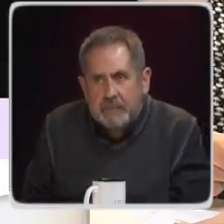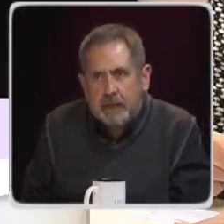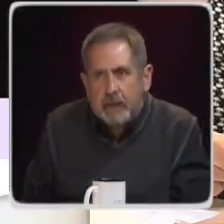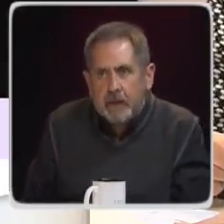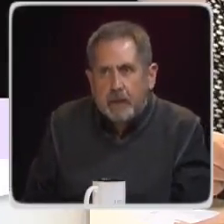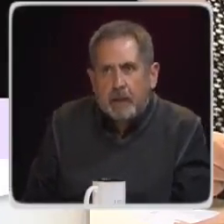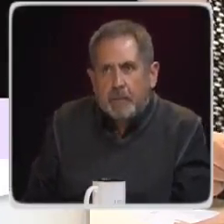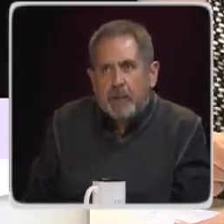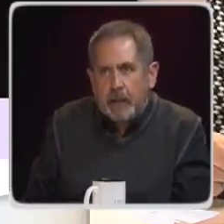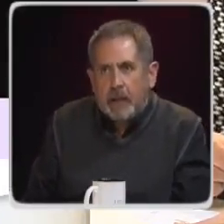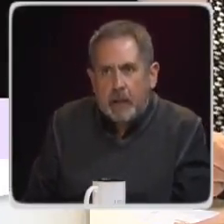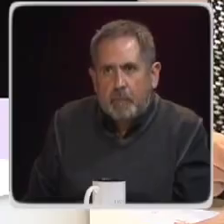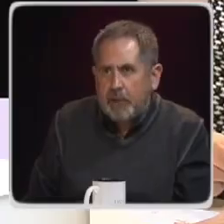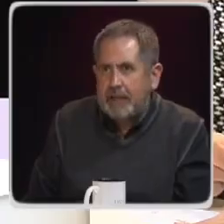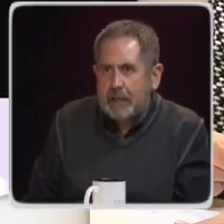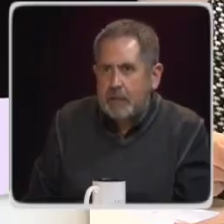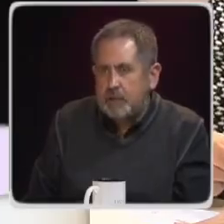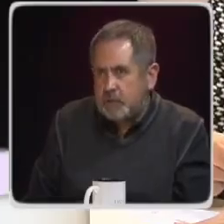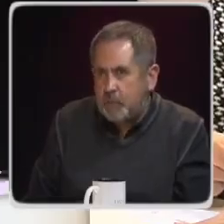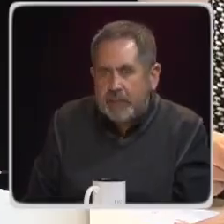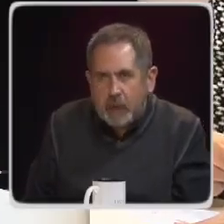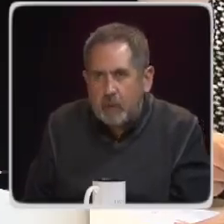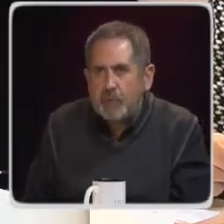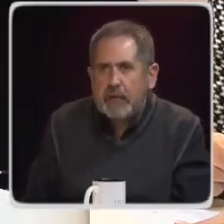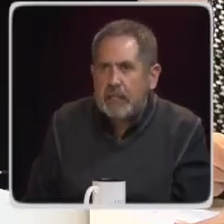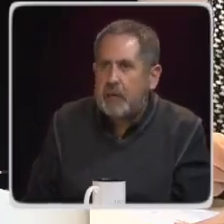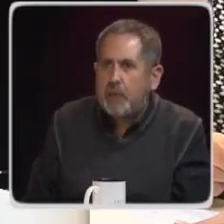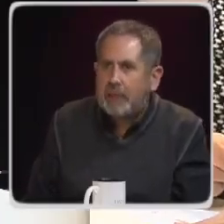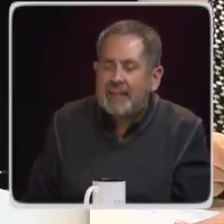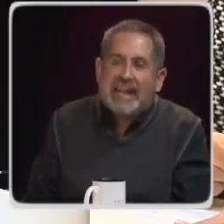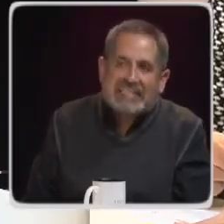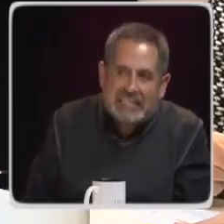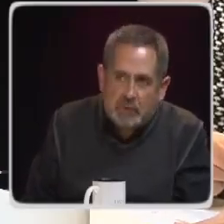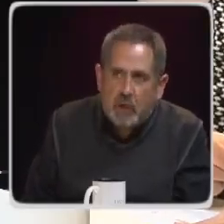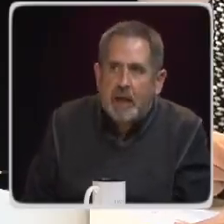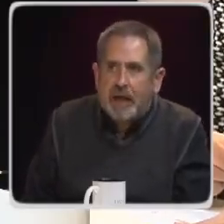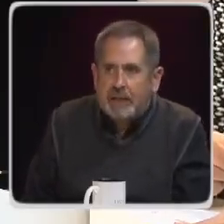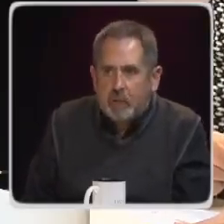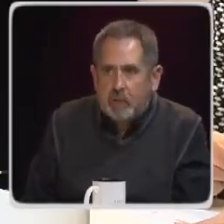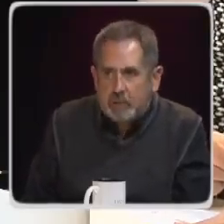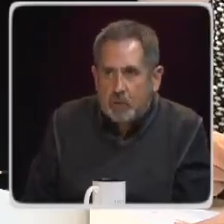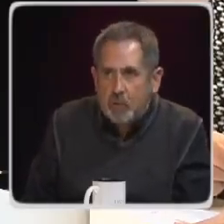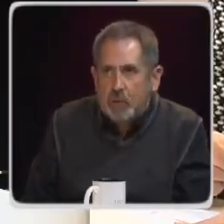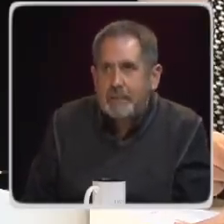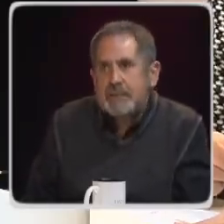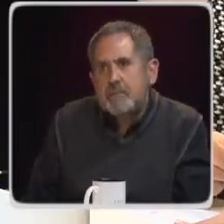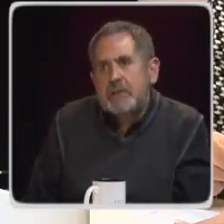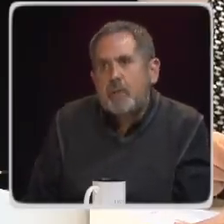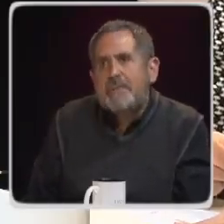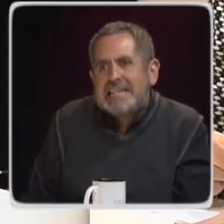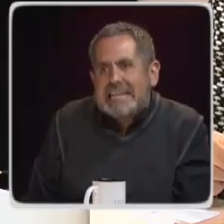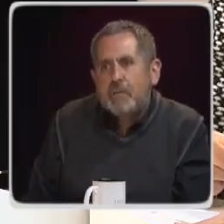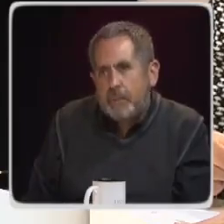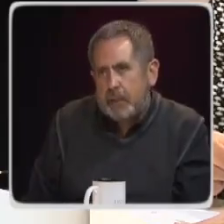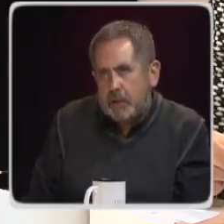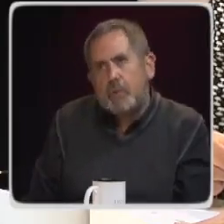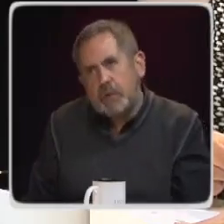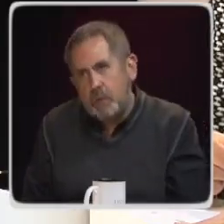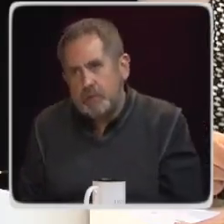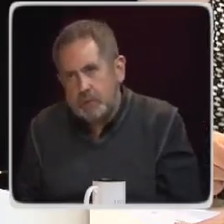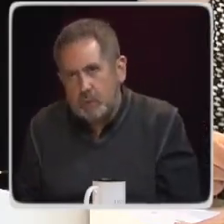sordos, todos se pueden comunicar entre sí, hay ese desarrollo donde comparten la misma lengua. A veces pareciera como segregación, pero no lo es, porque